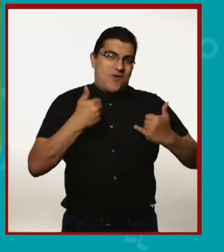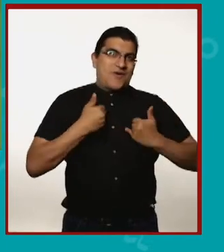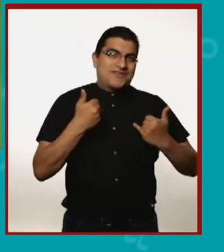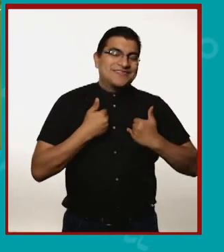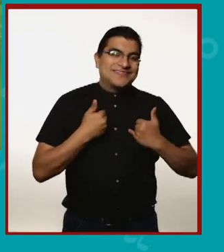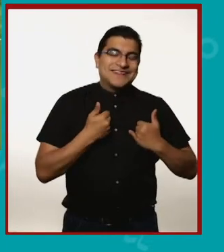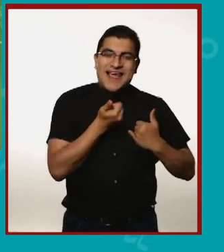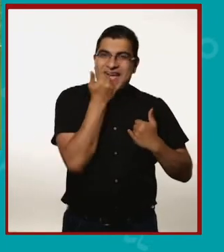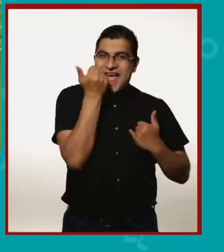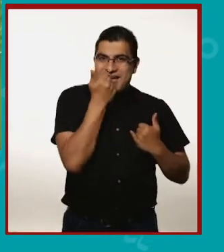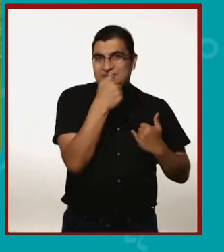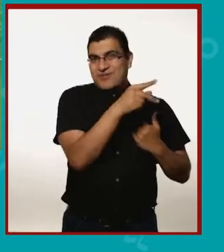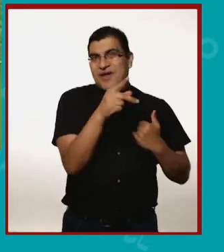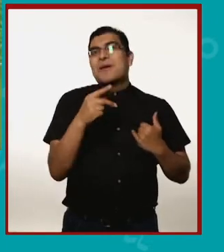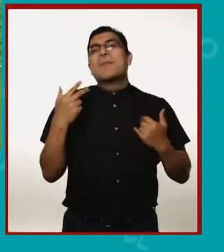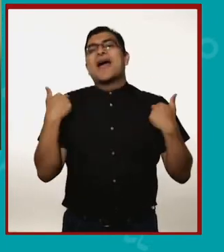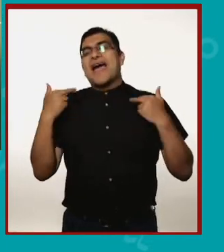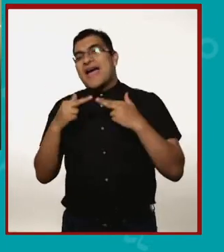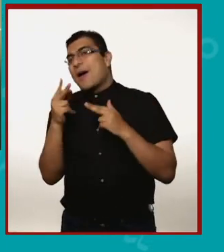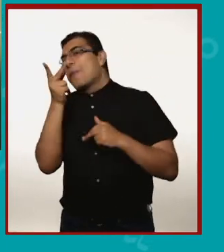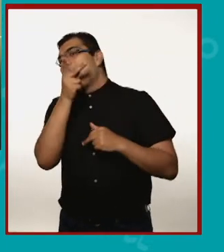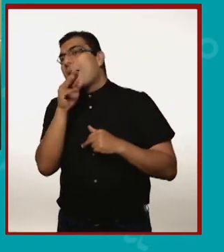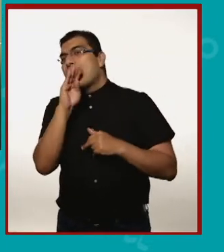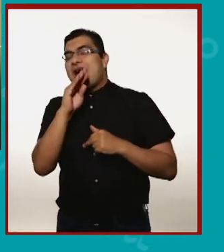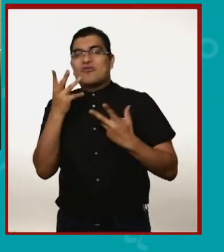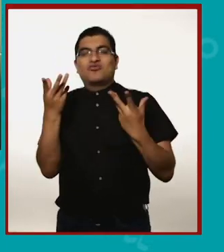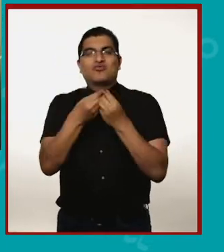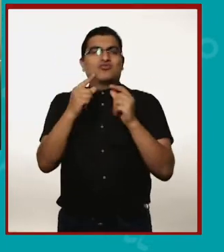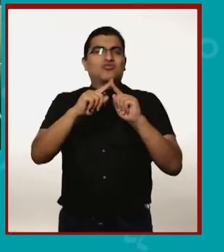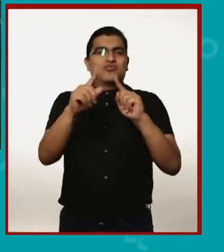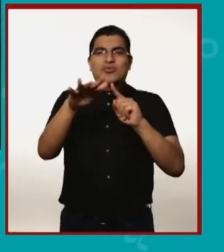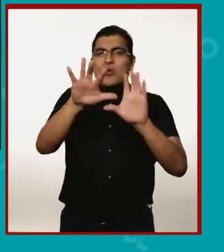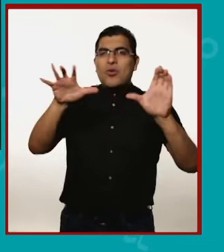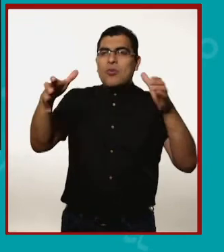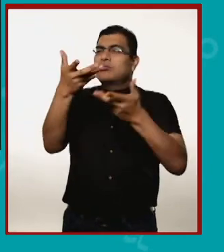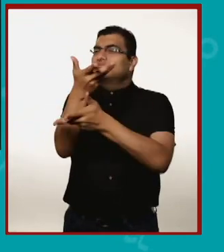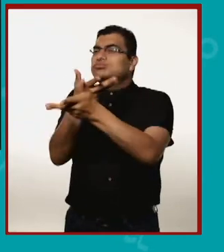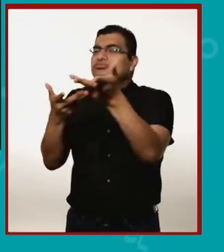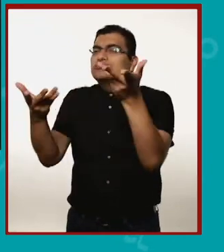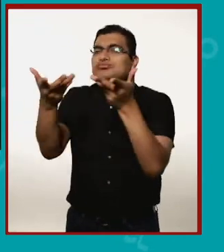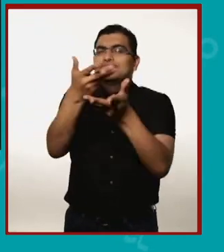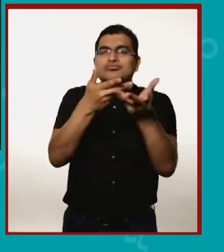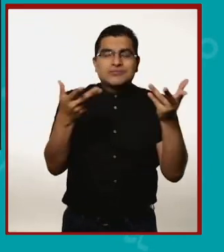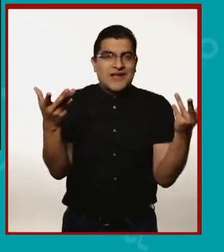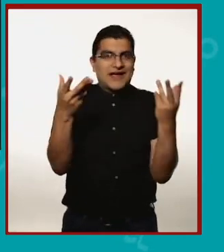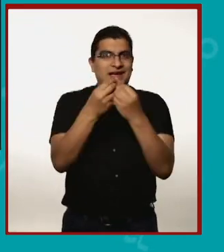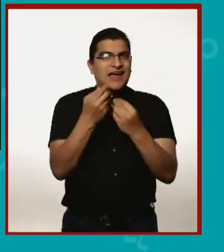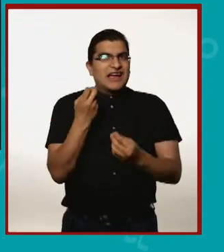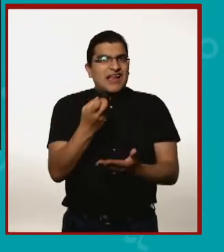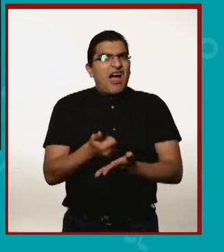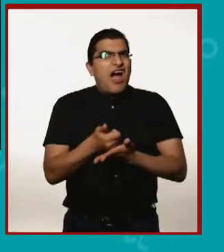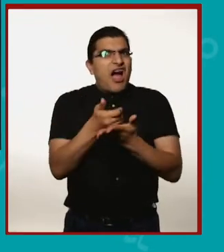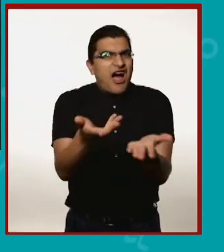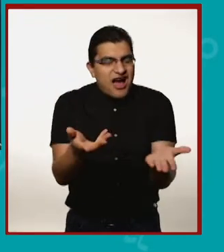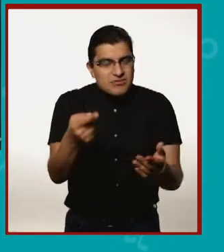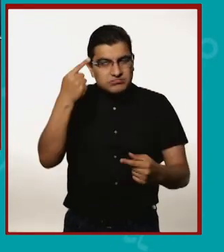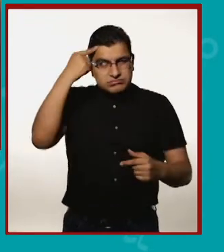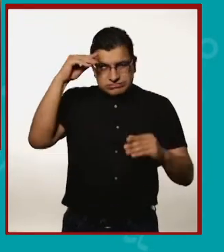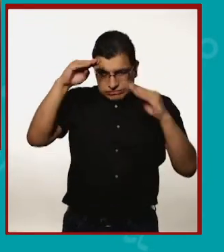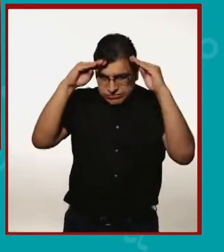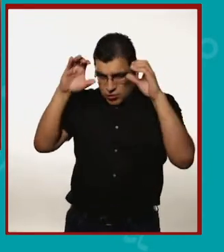estudiantes, las autoridades escolares, padres y madres de familia y otros miembros de la comunidad. Esto